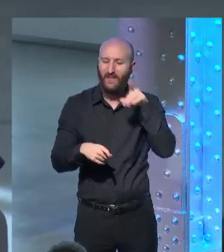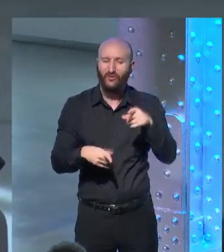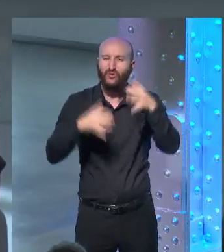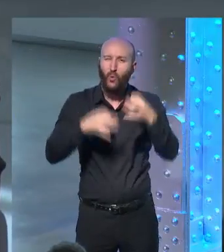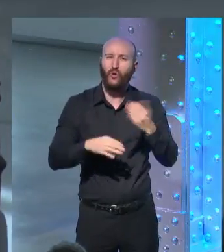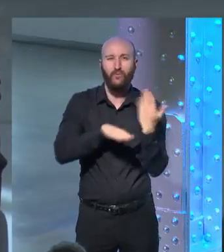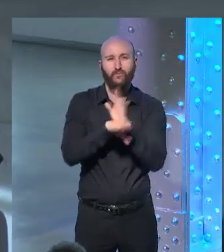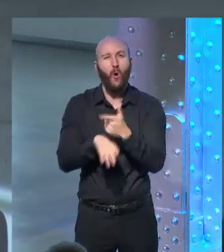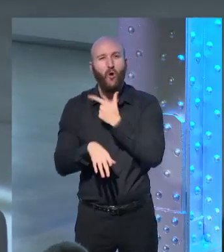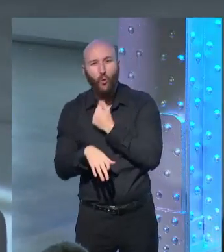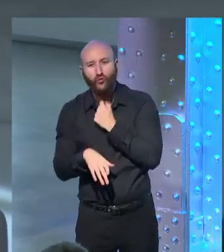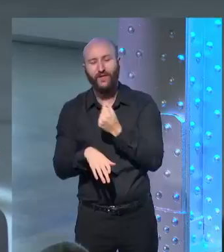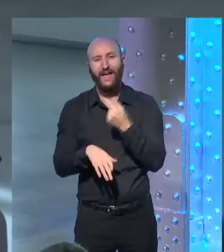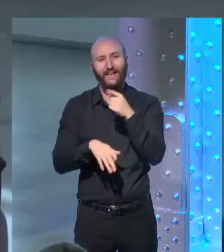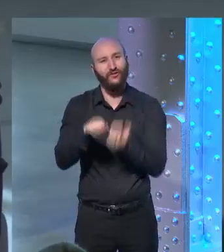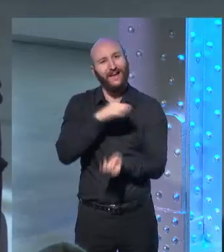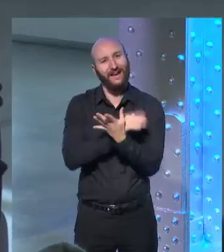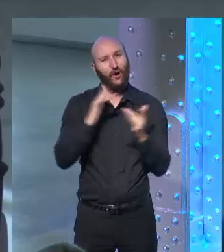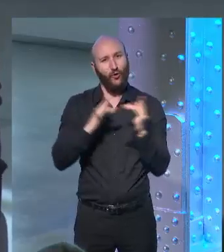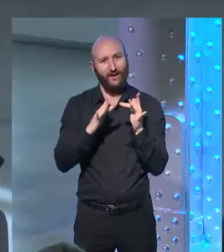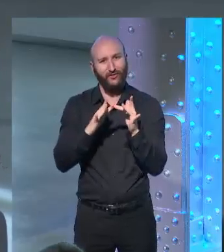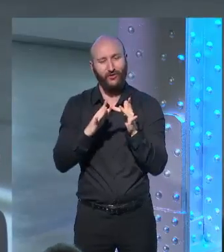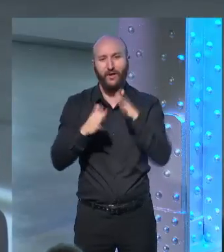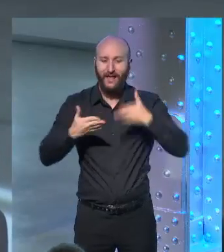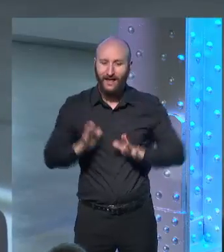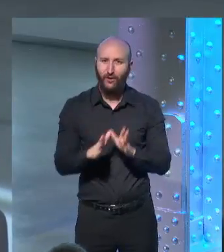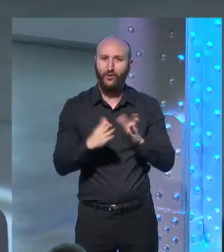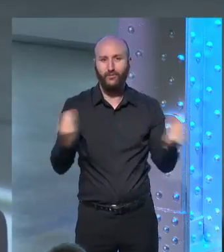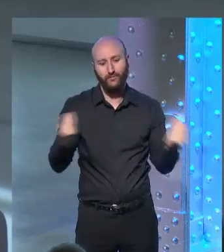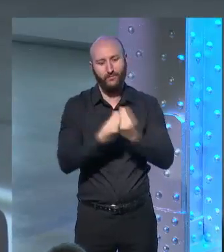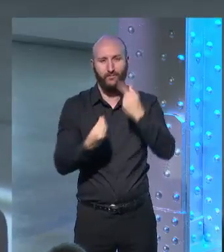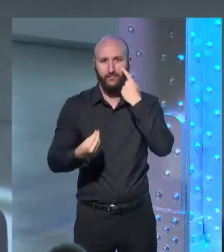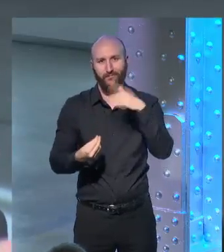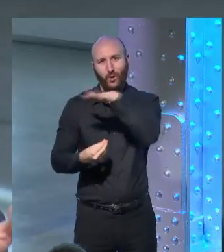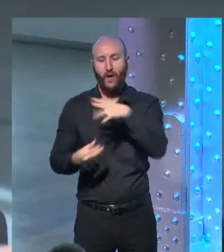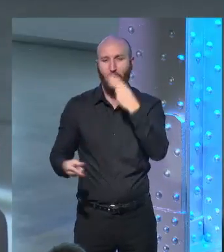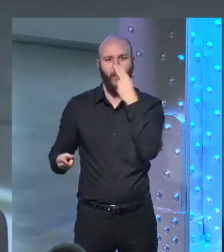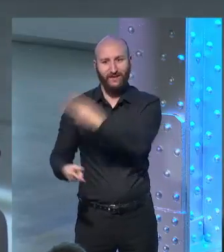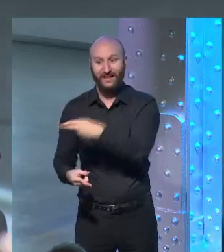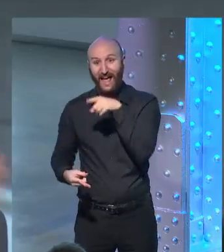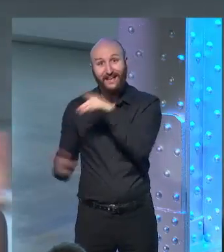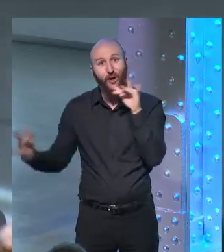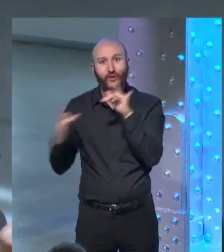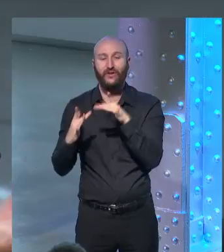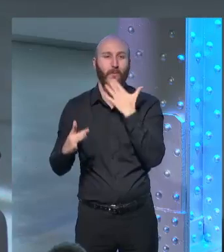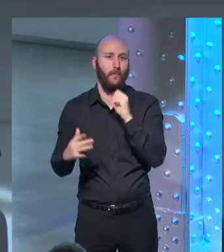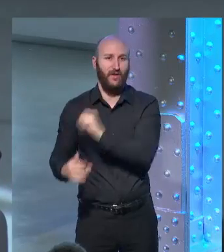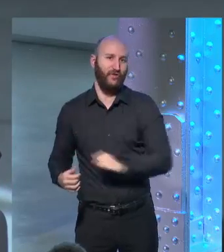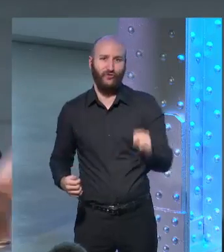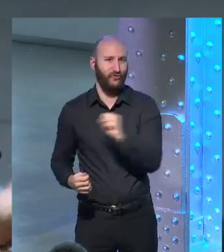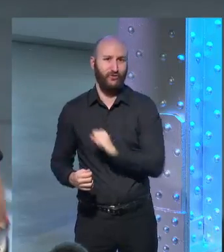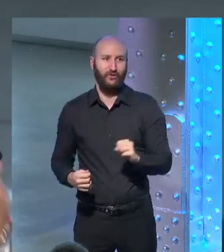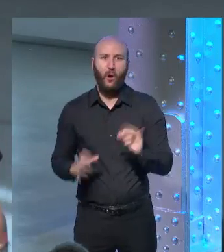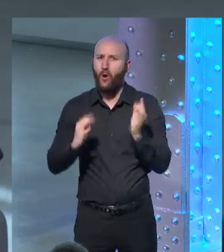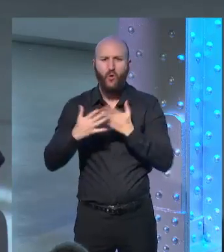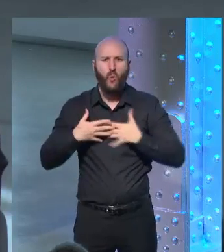que creas llevándole a tu hijo a ese espacio que a él le gusta y que conectas con él, o sea, es maravilloso. En el fondo, cualquiera de nosotros, ¿no?, puede disfrutar